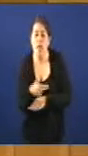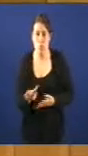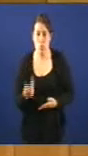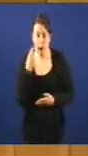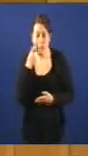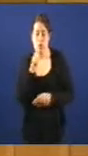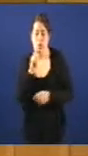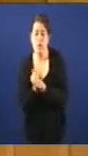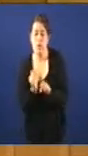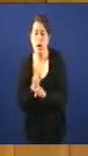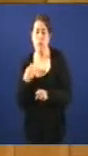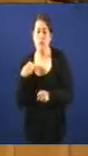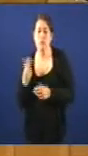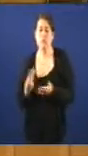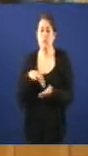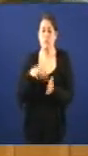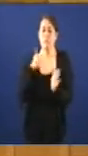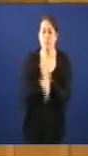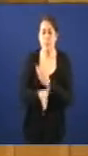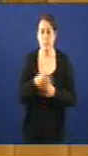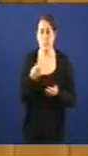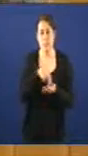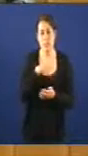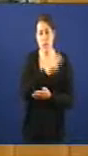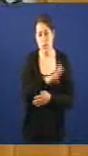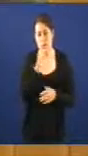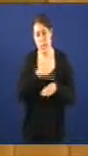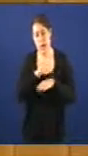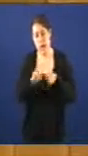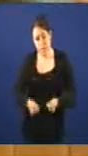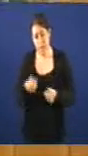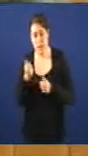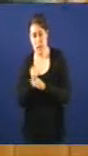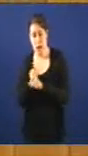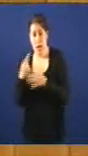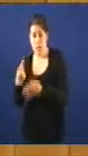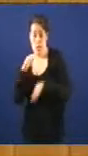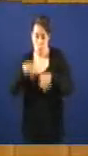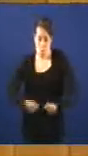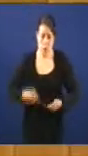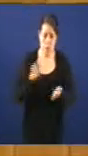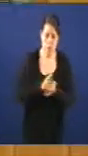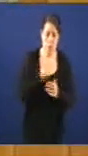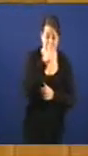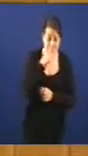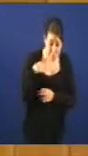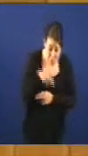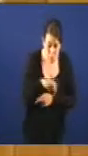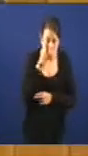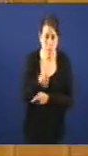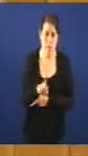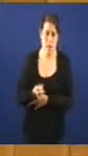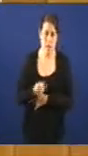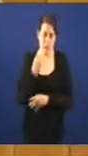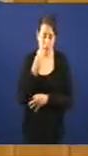que ir ali para ver o que significa levantarse as catro da mañán en Vila García para empezar a traballar as seis da mañán no grove e volver as catro da tarde Vila García eso é o que hai que ver